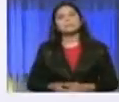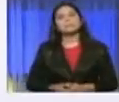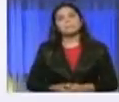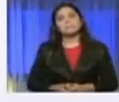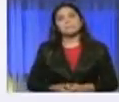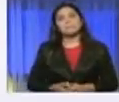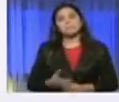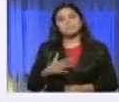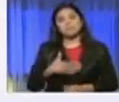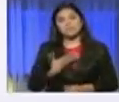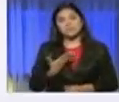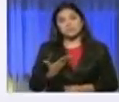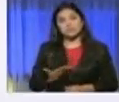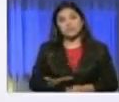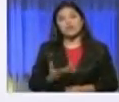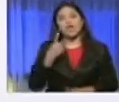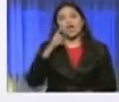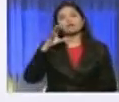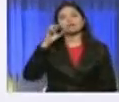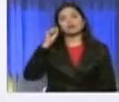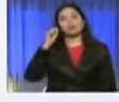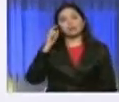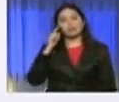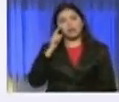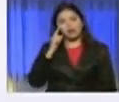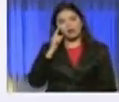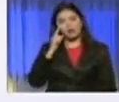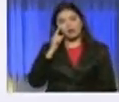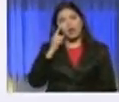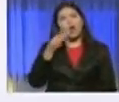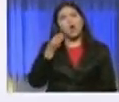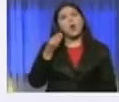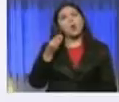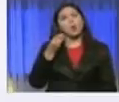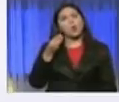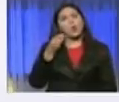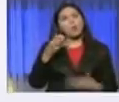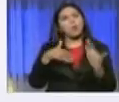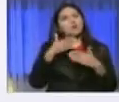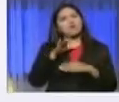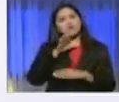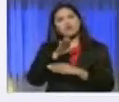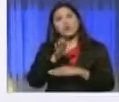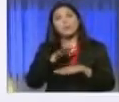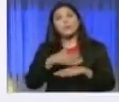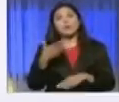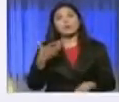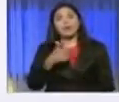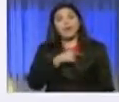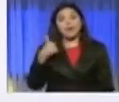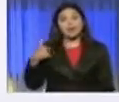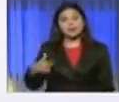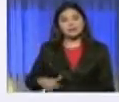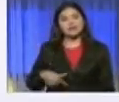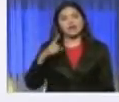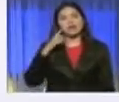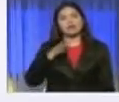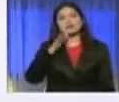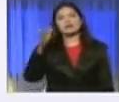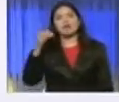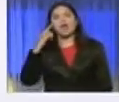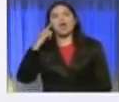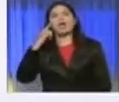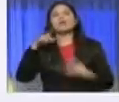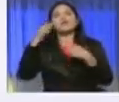para comprender cómo se está moviendo el futuro, porque ir a la China es ir al futuro. Y también